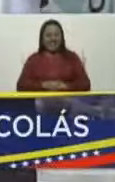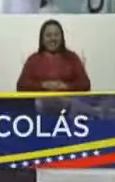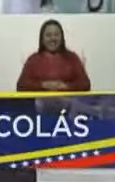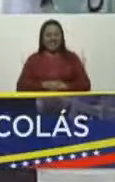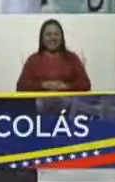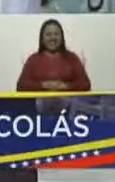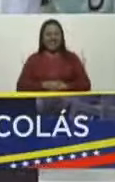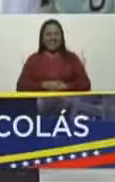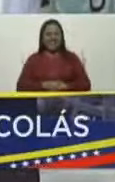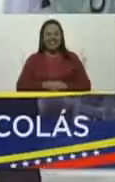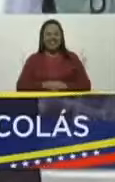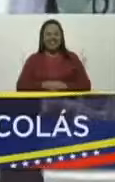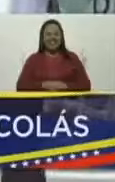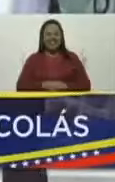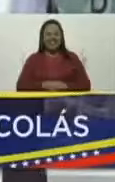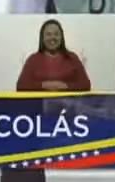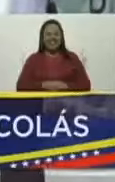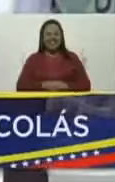Y